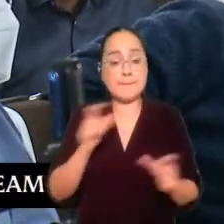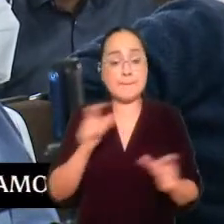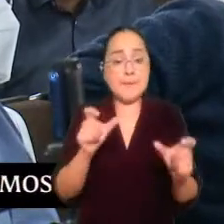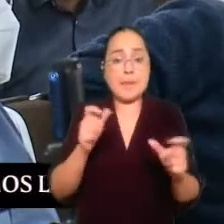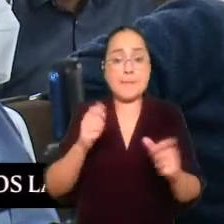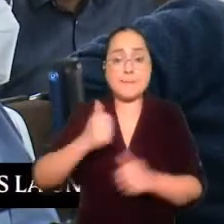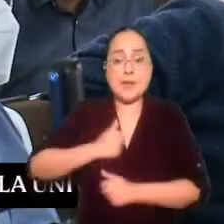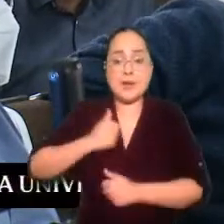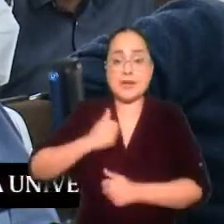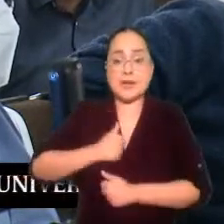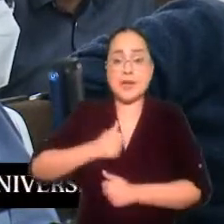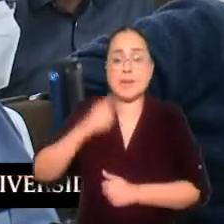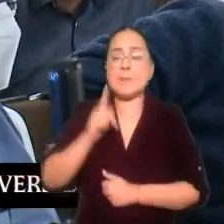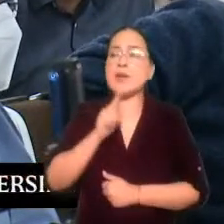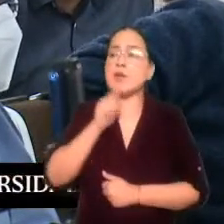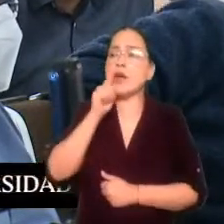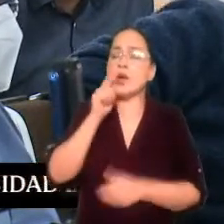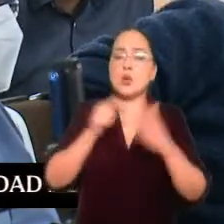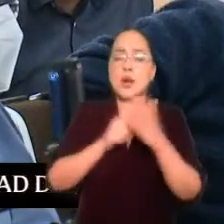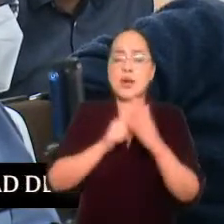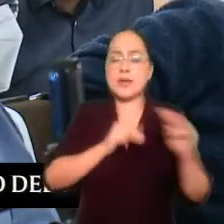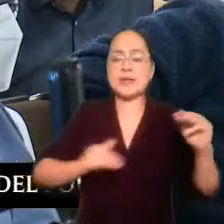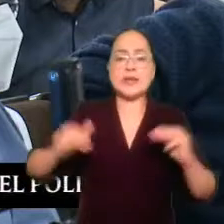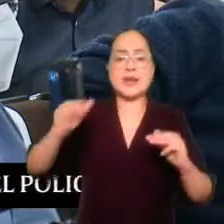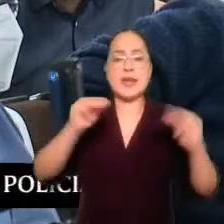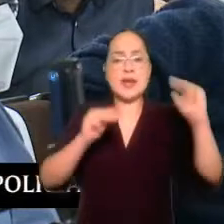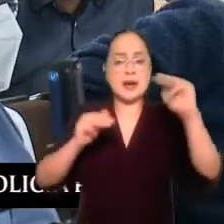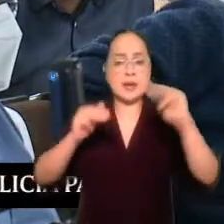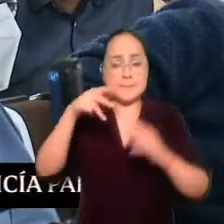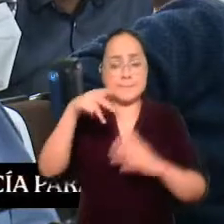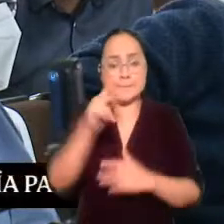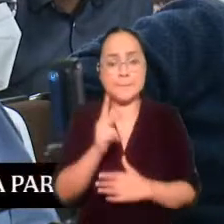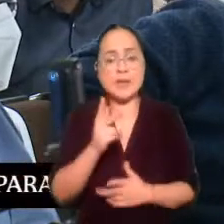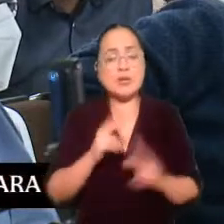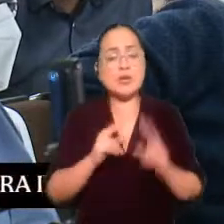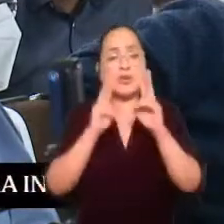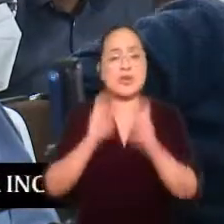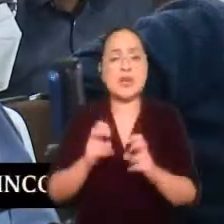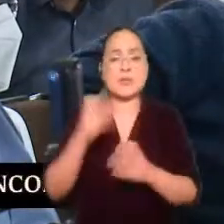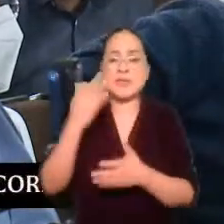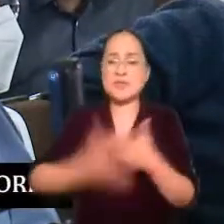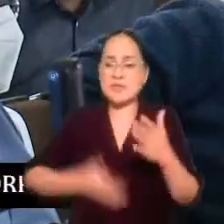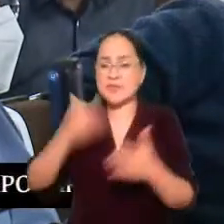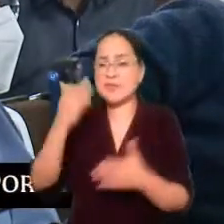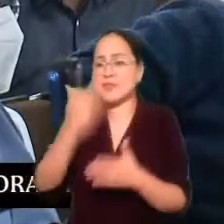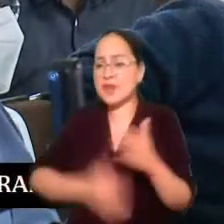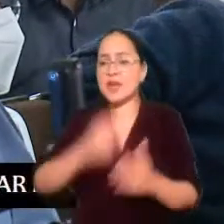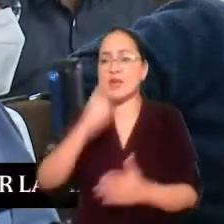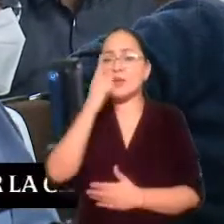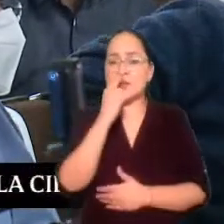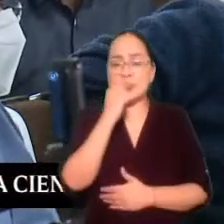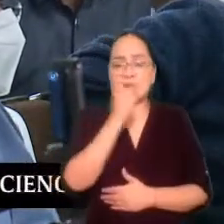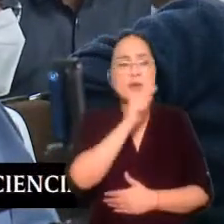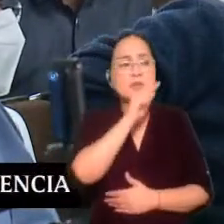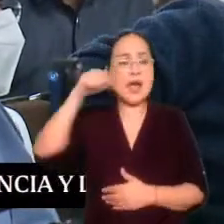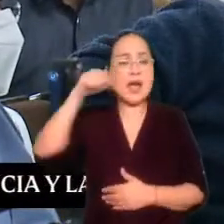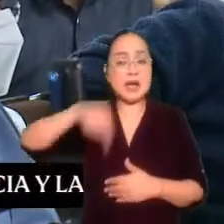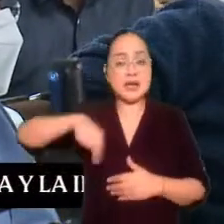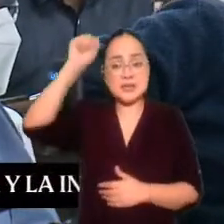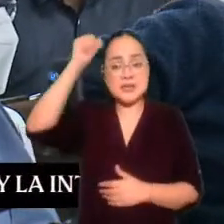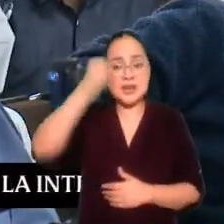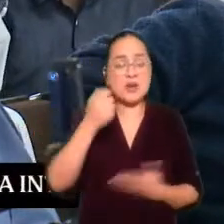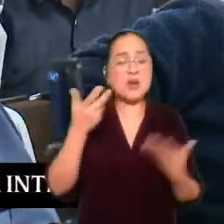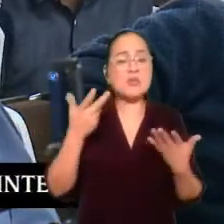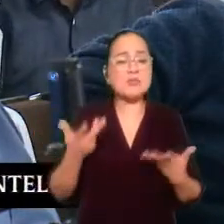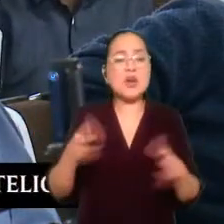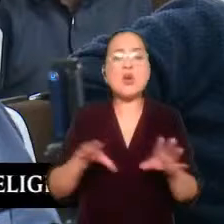en la sierra. ¿Cómo trabajar el tema del déficit de agentes aquí en Sinaloa? Y hace